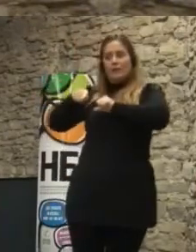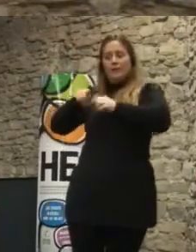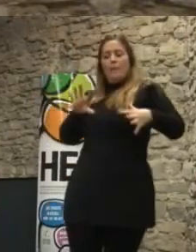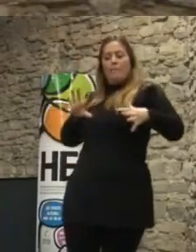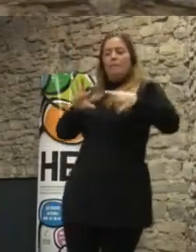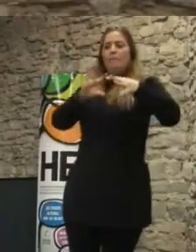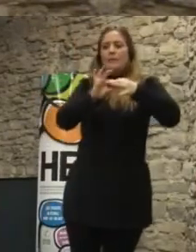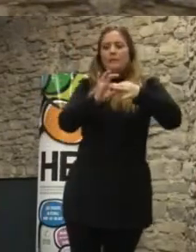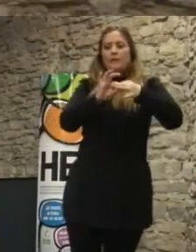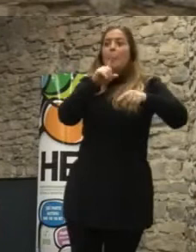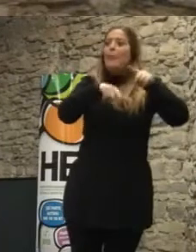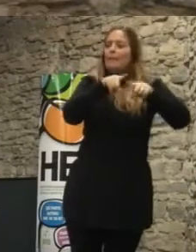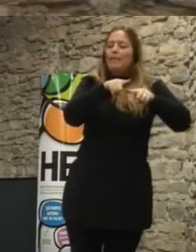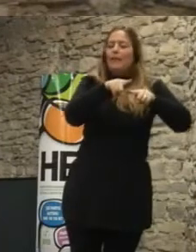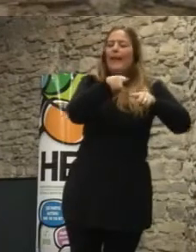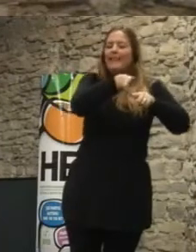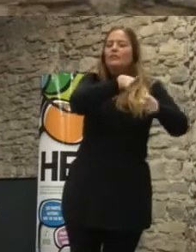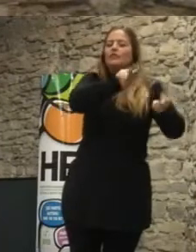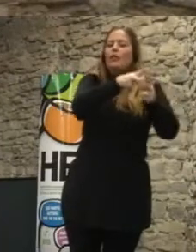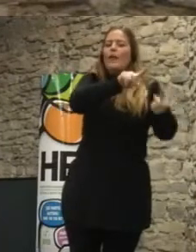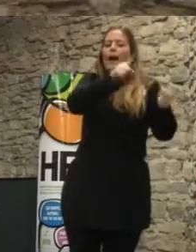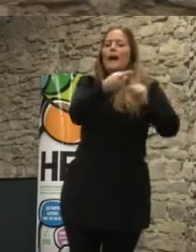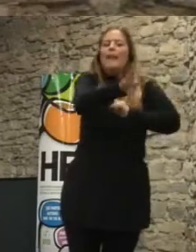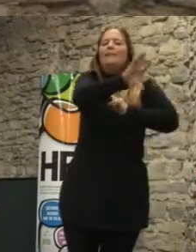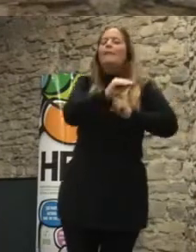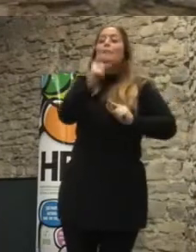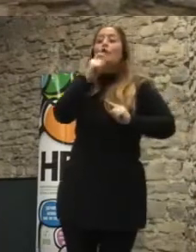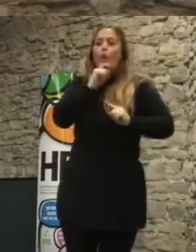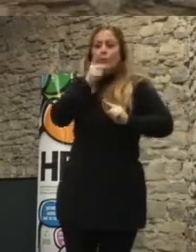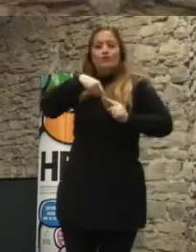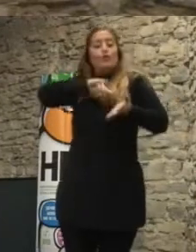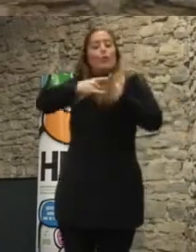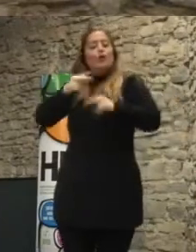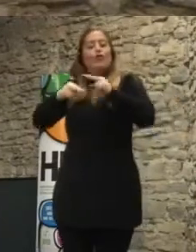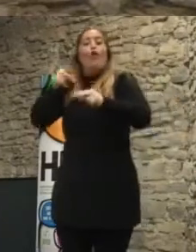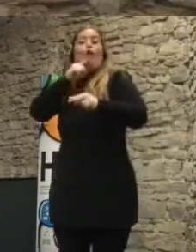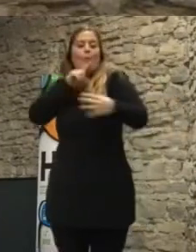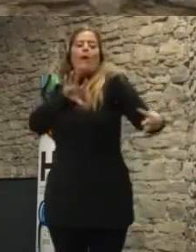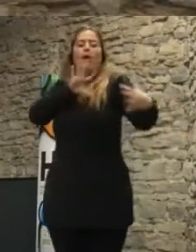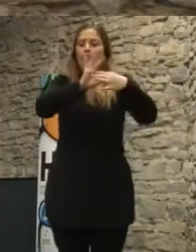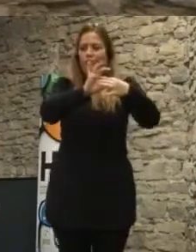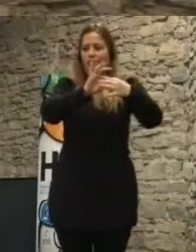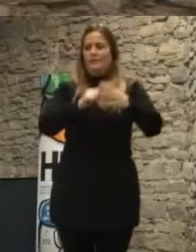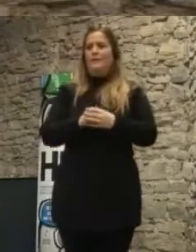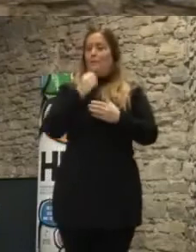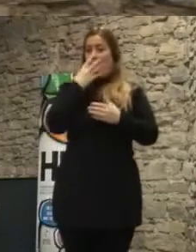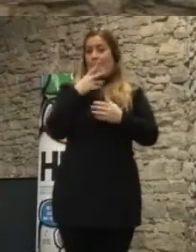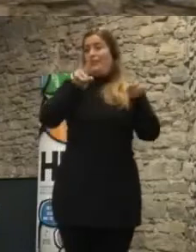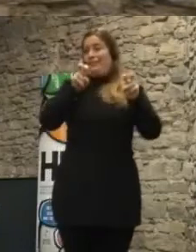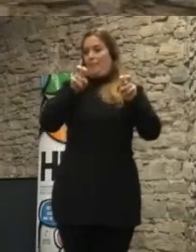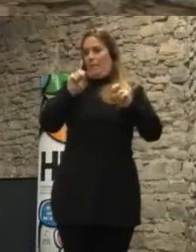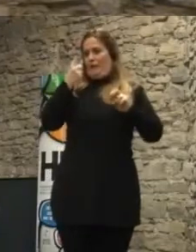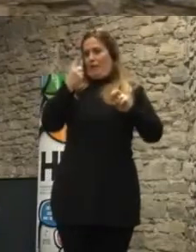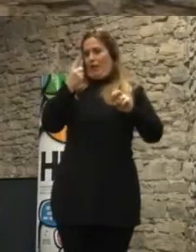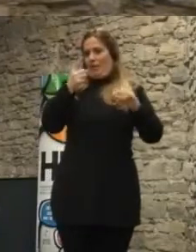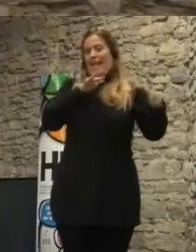lectura y de interpretación de esos cambios, ¿no? La segunda idea relacionada con esta primera es, bueno,